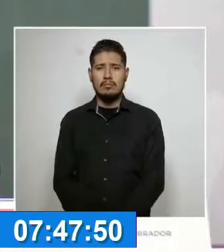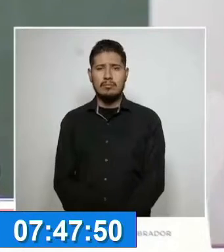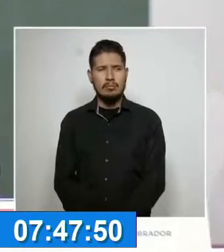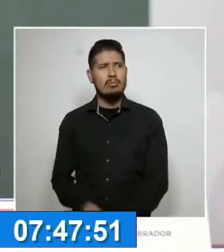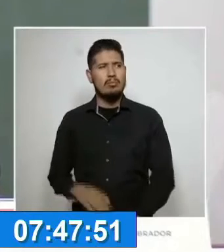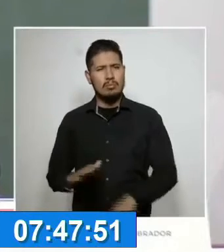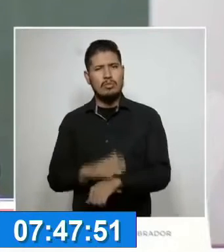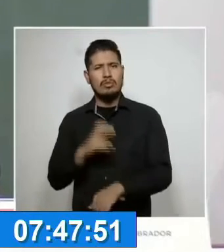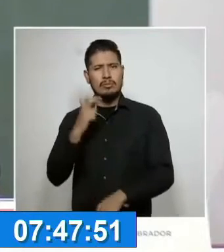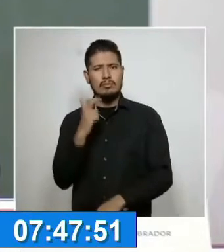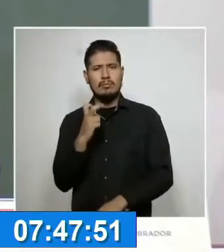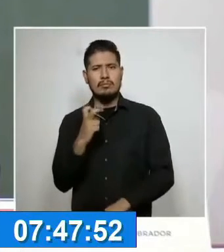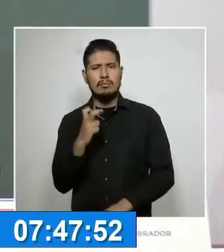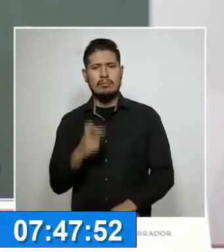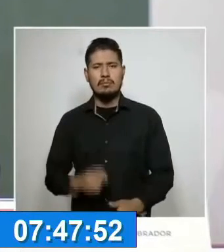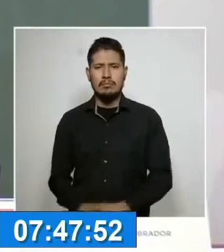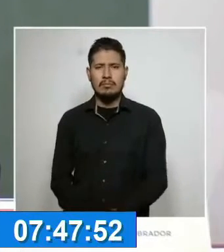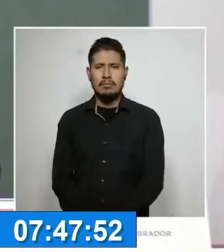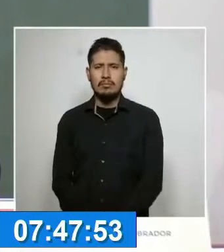eso